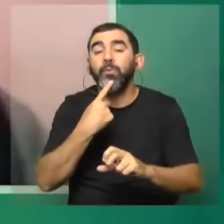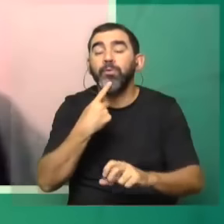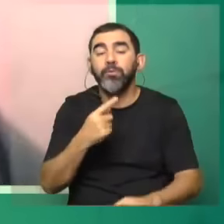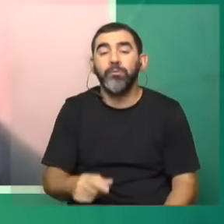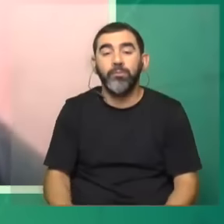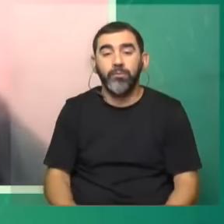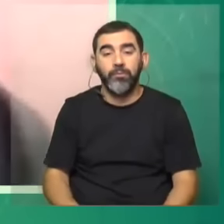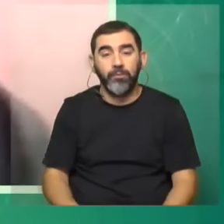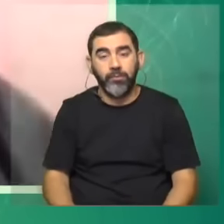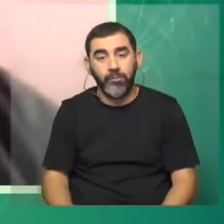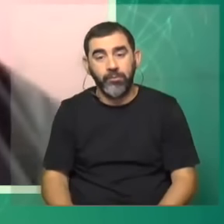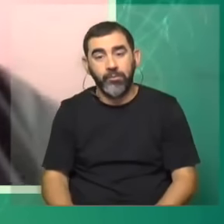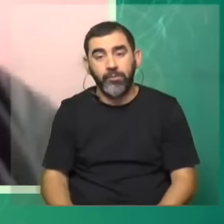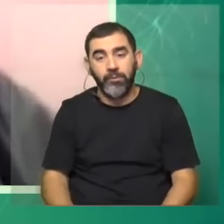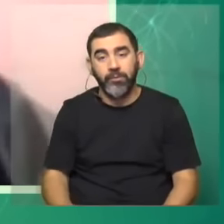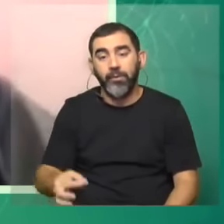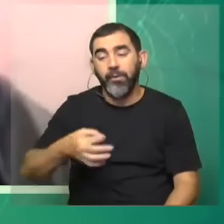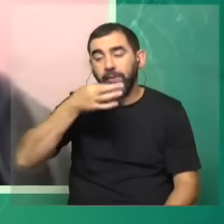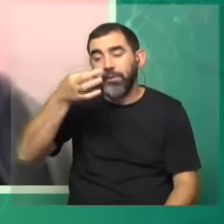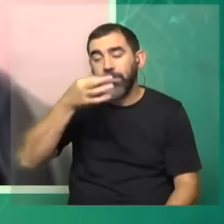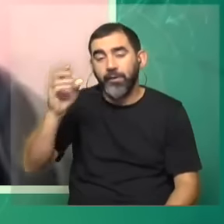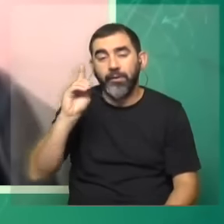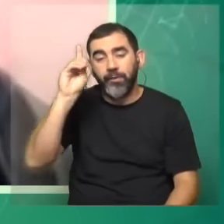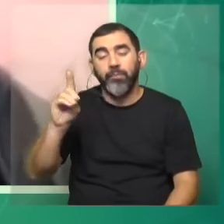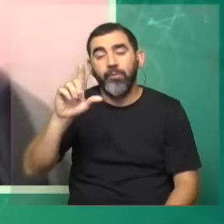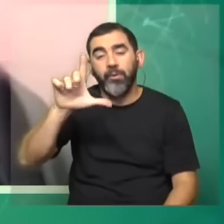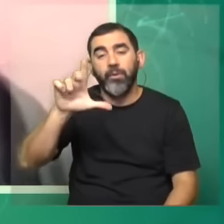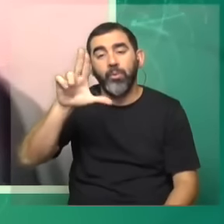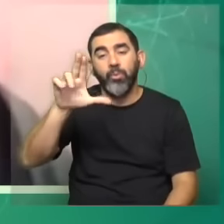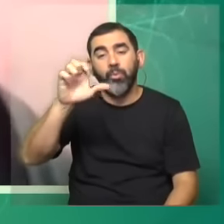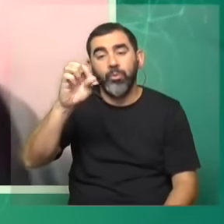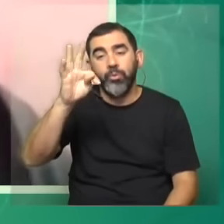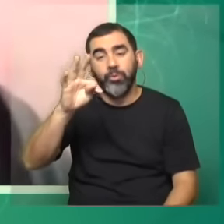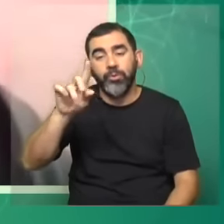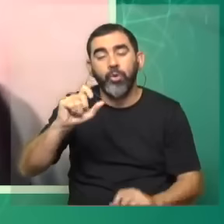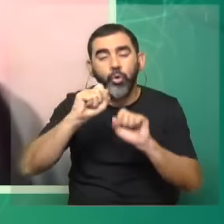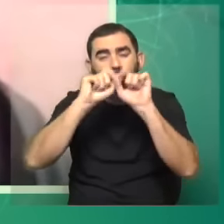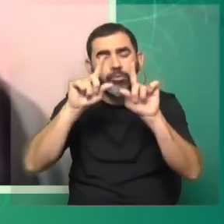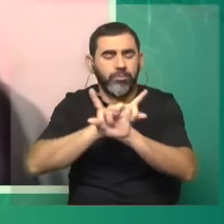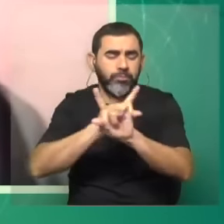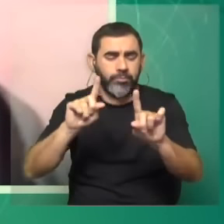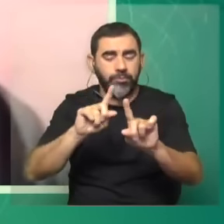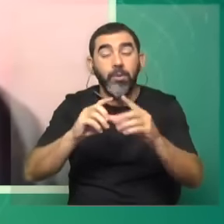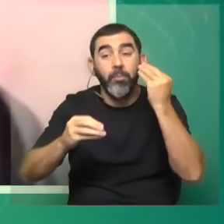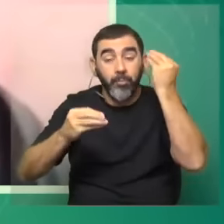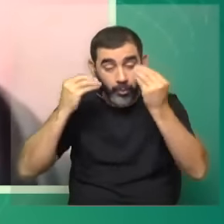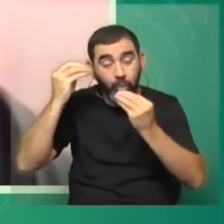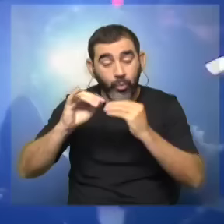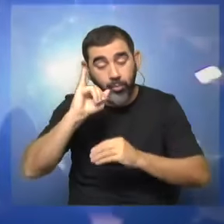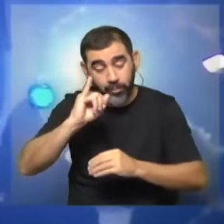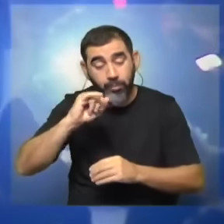políticos las declaraciones del diputado luz no Son sorpresivas son preocupantes para la